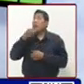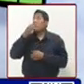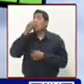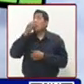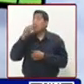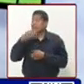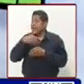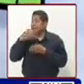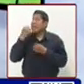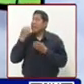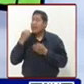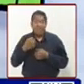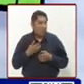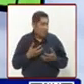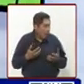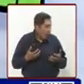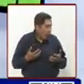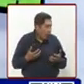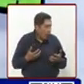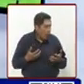regresar, esta es la historia.